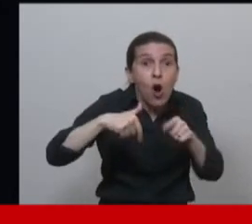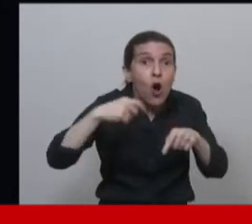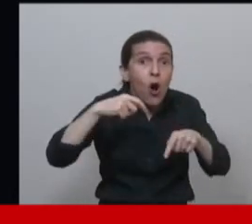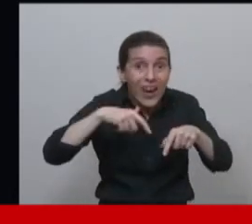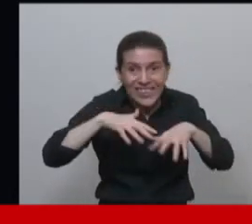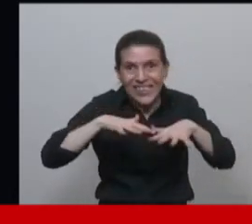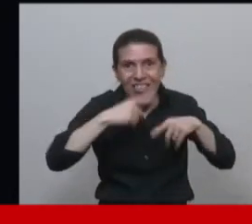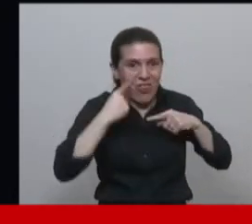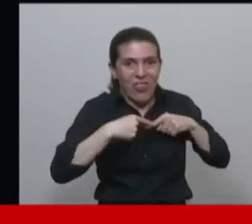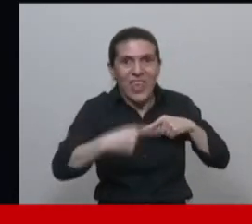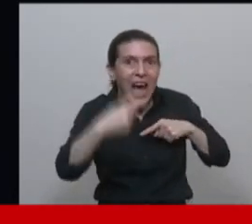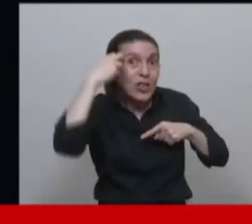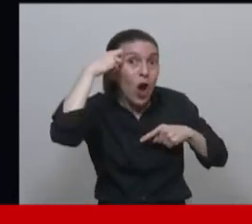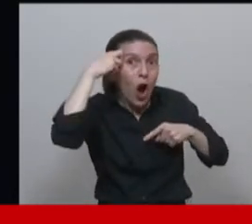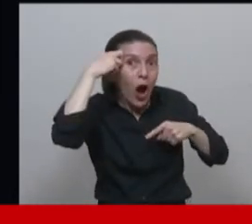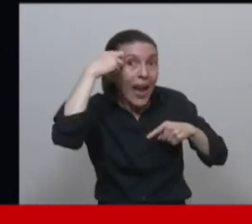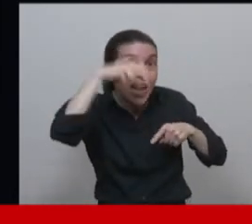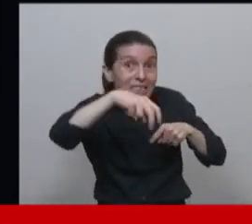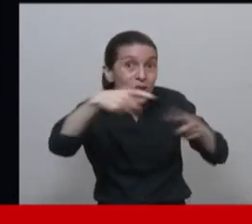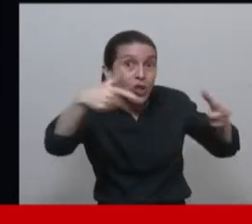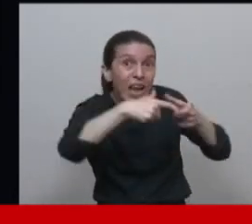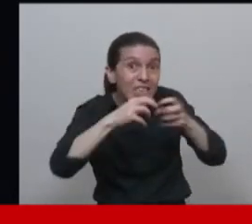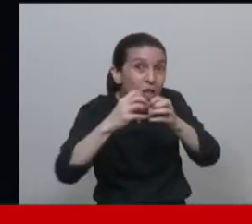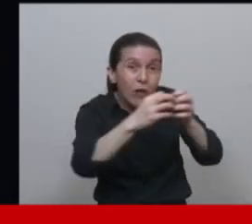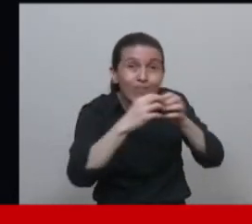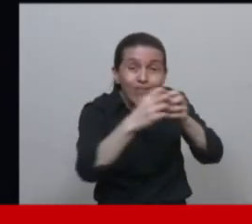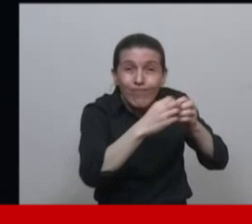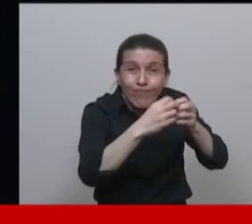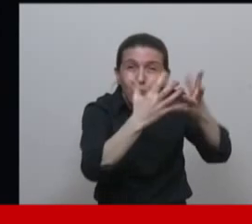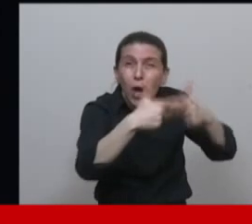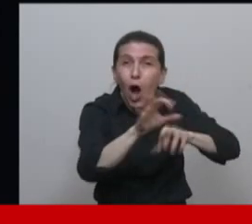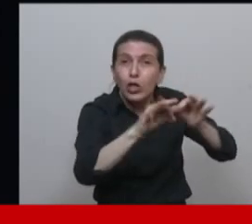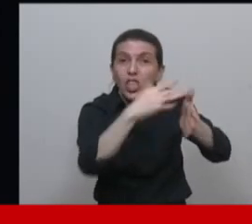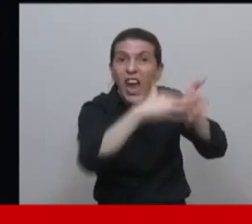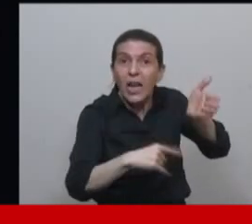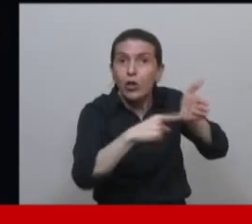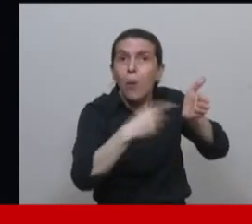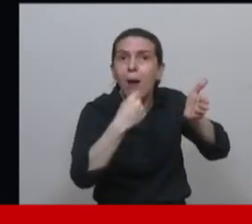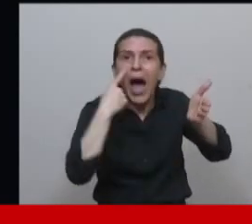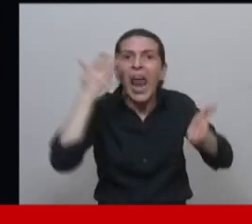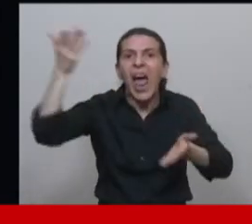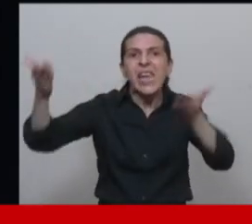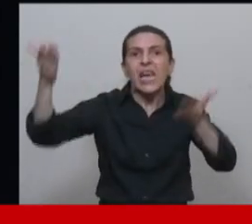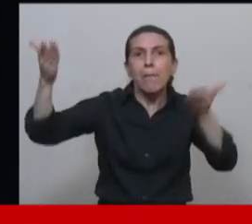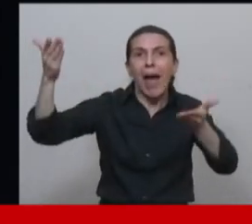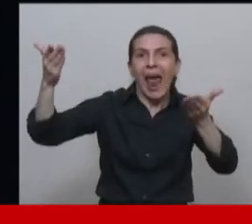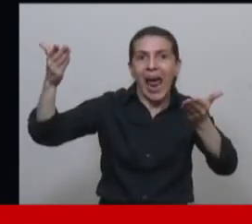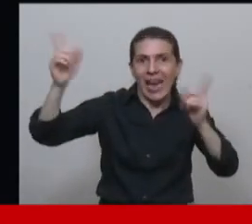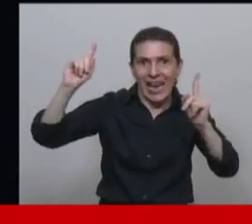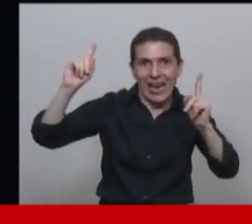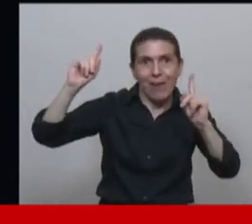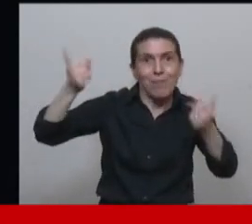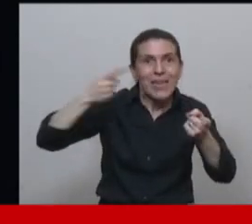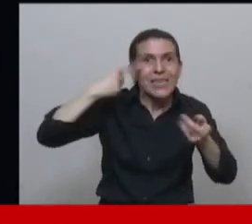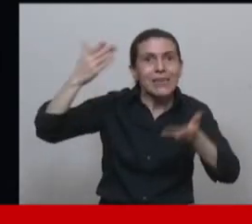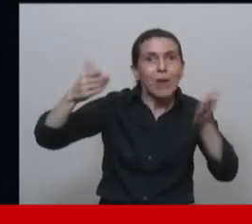está tratando y está tratando un proyecto que le dará condiciones equitativas a los dos canjes, al